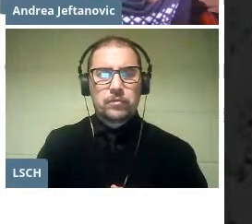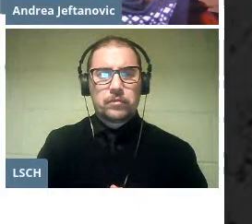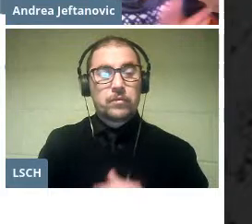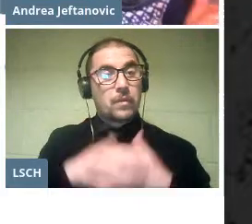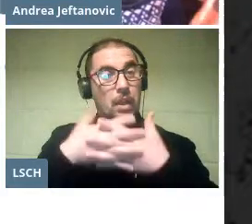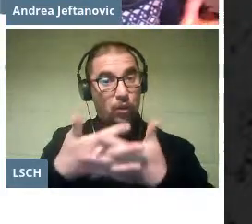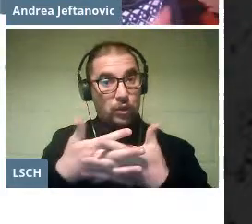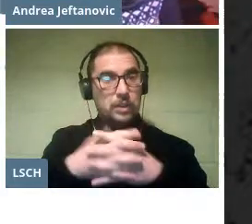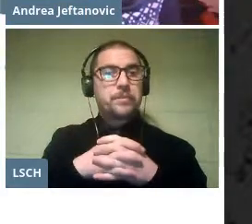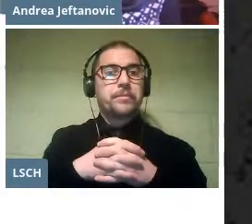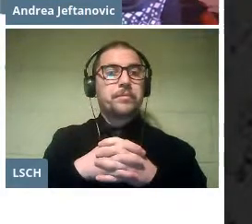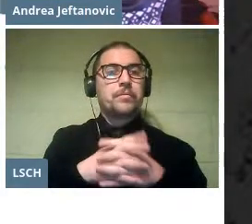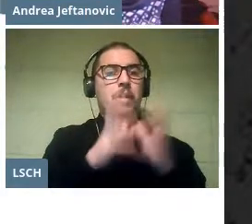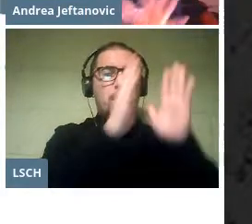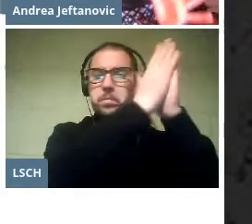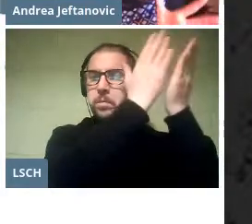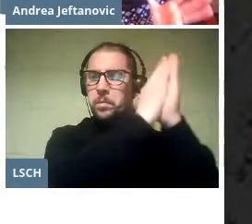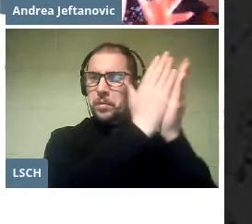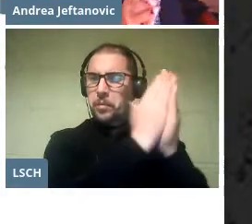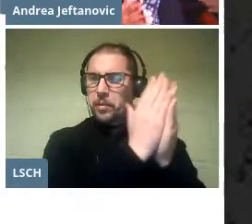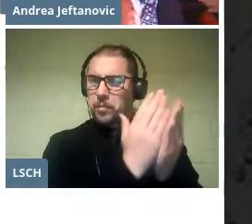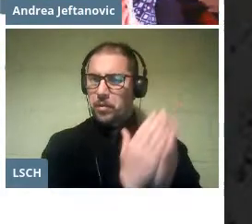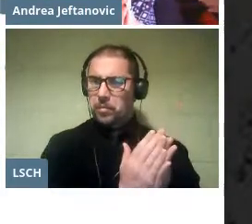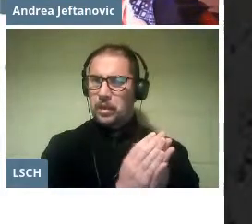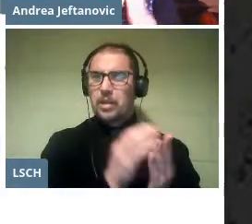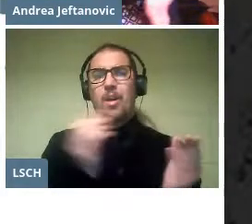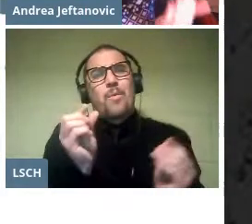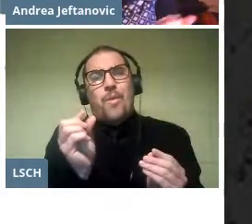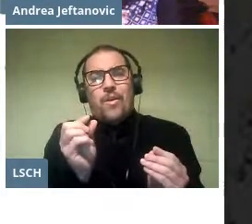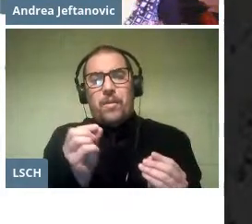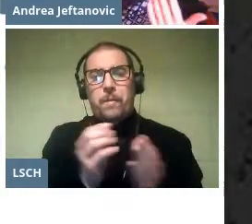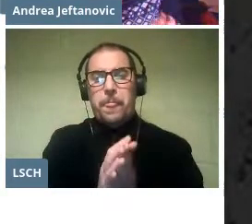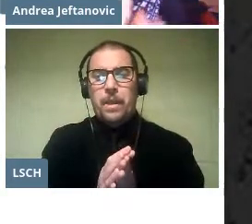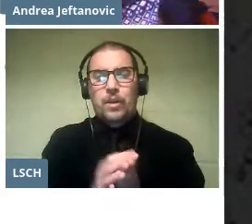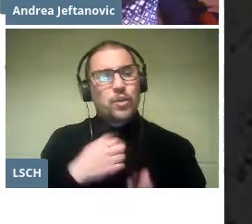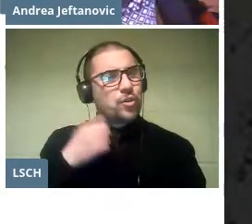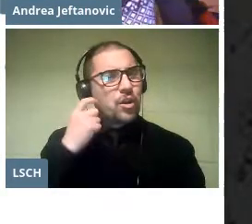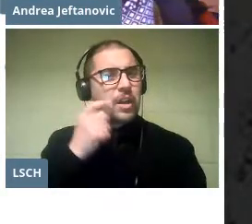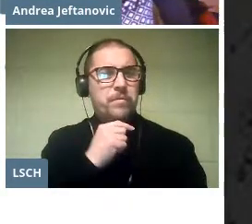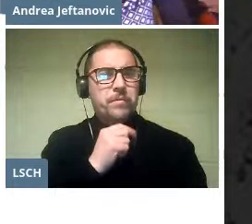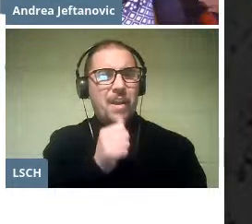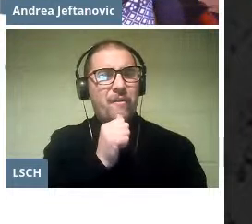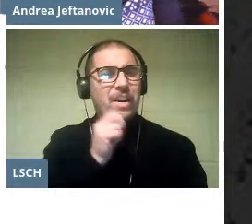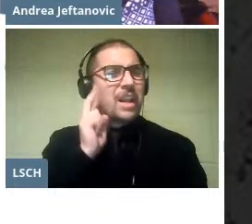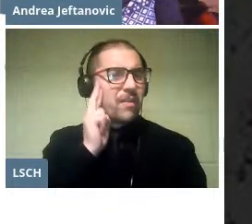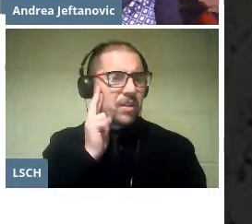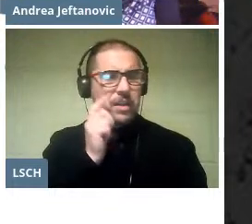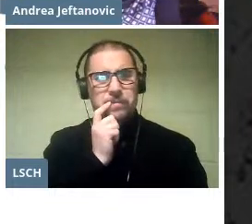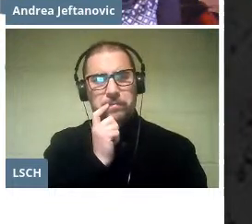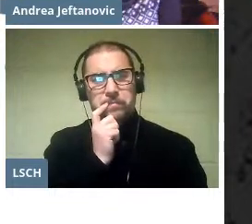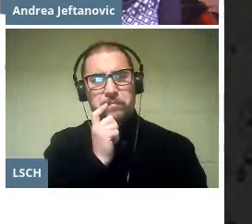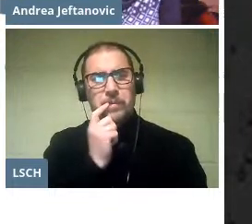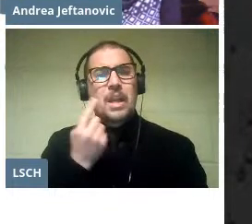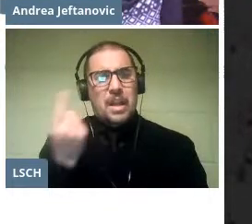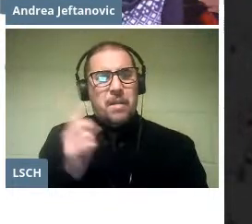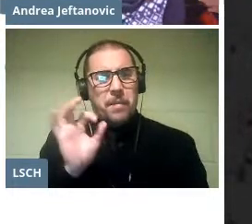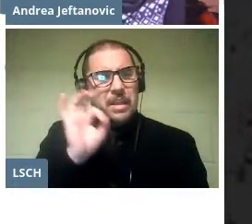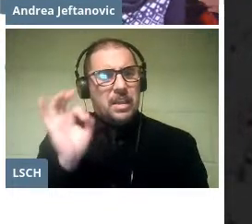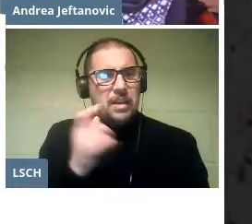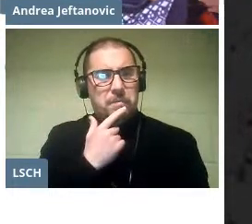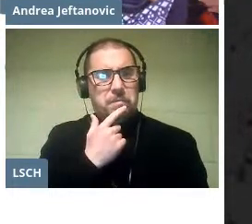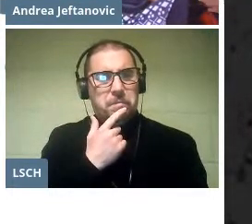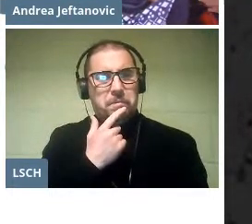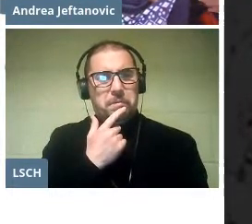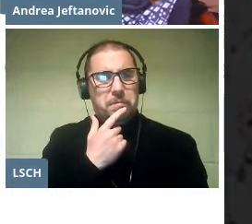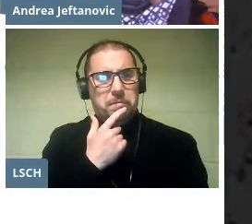En este recorrido bibliográfico, siempre limitado, tengo la impresión que faltan reflexiones sobre el particular modo de